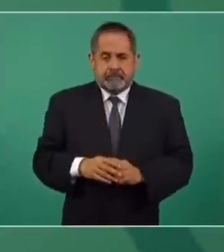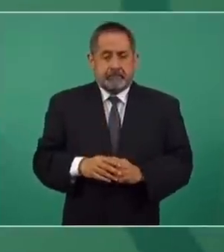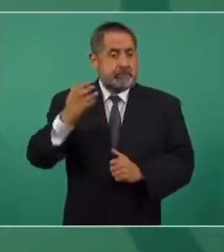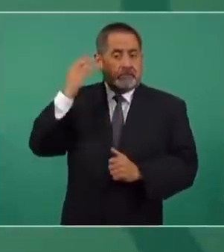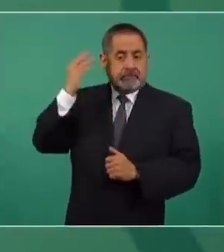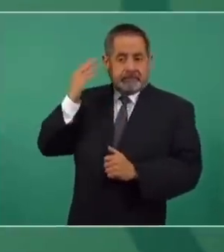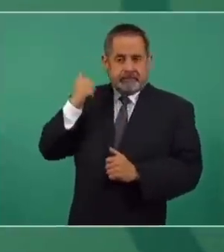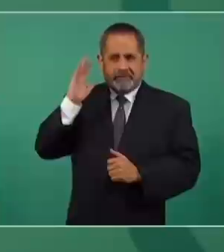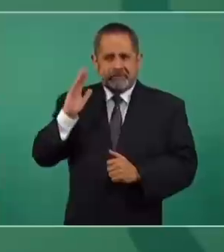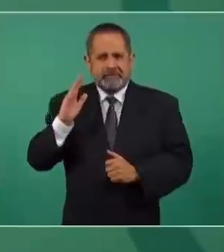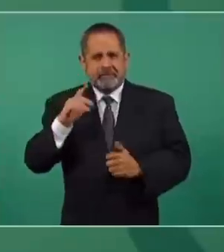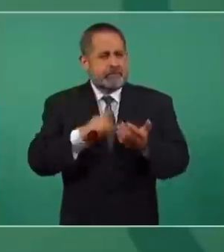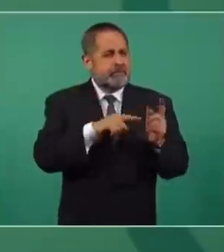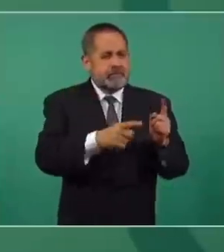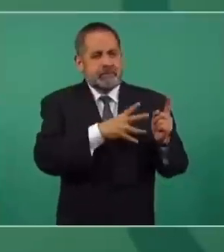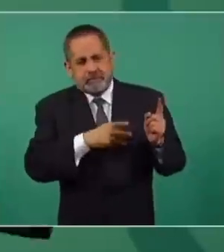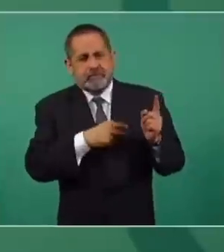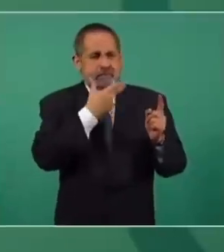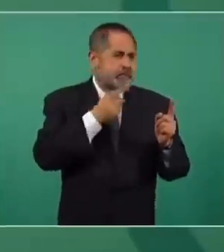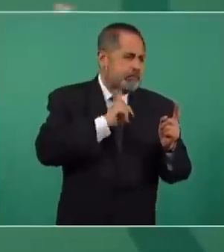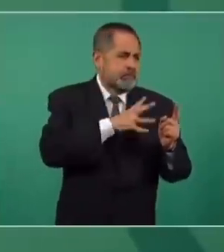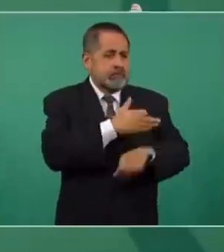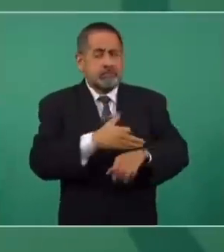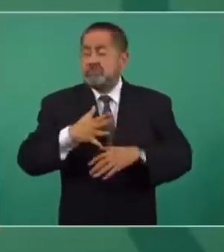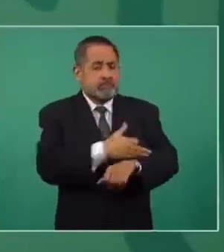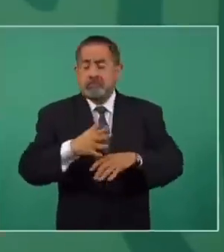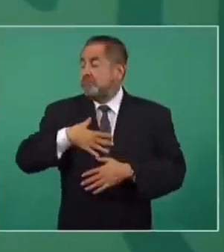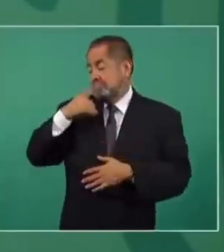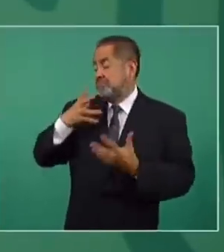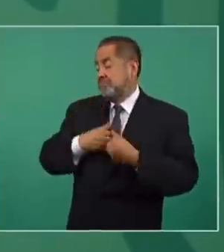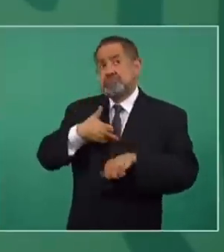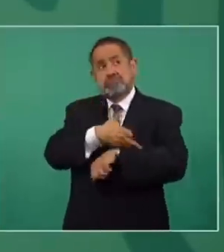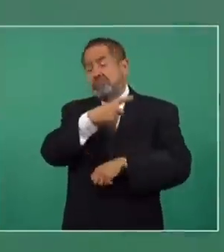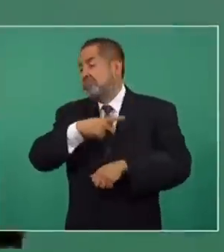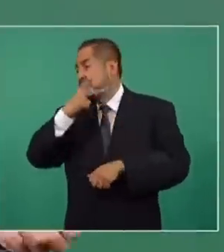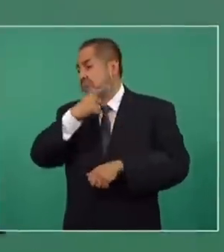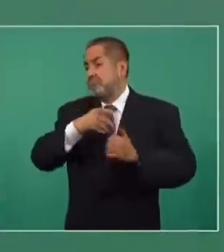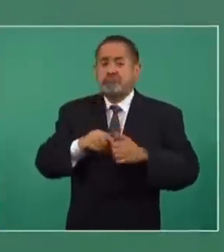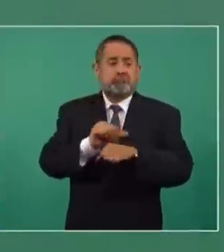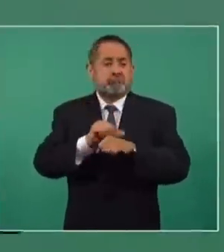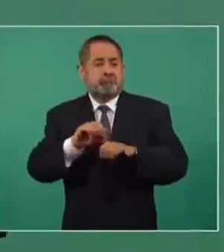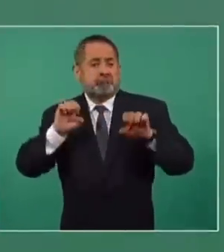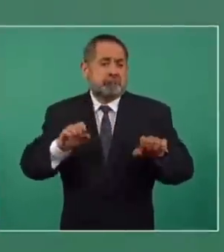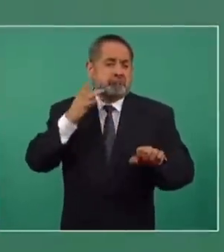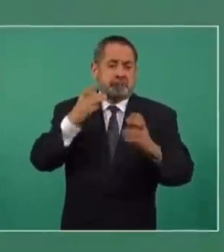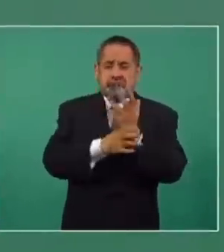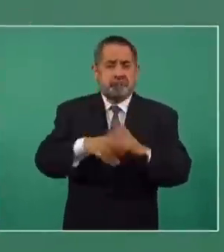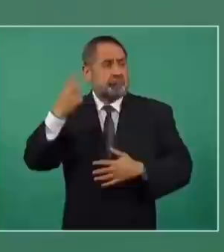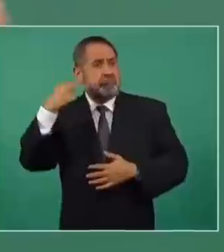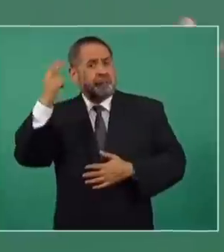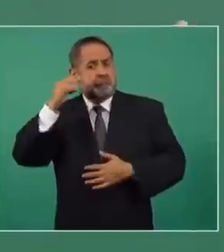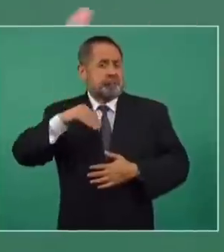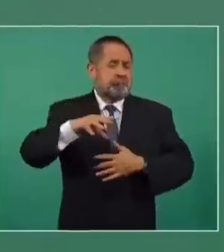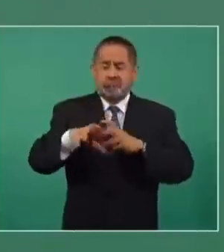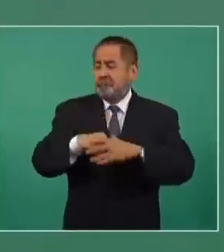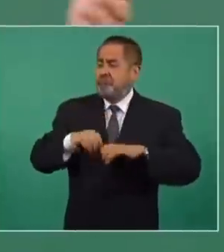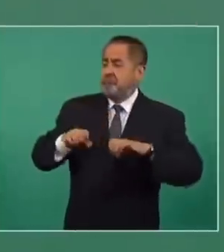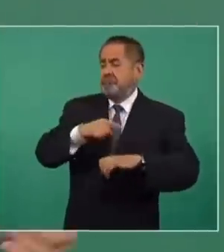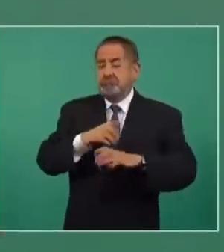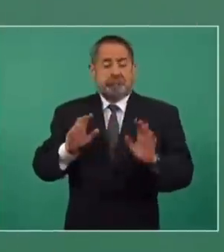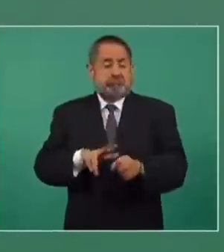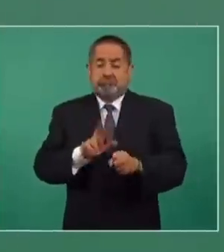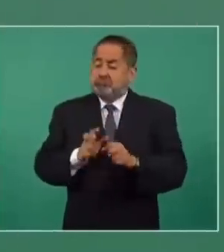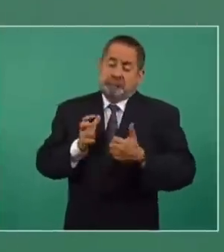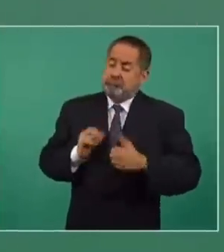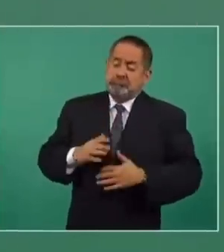Al contrario, las hijas, los hijos, los familiares, presumiendo, con carros de lujo, con alhajas, viajes al extranjero, todo. ¿Y era